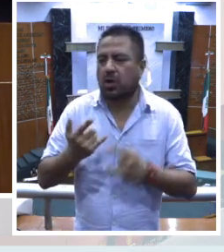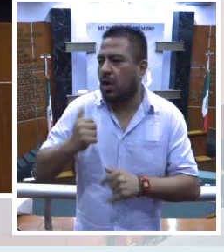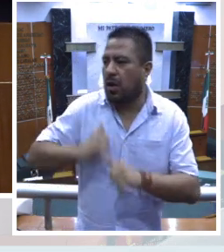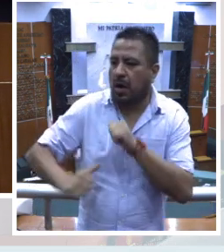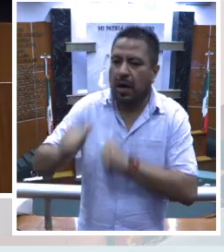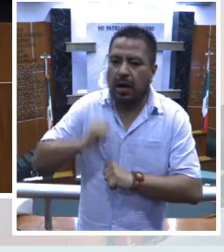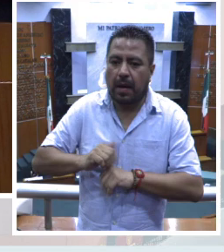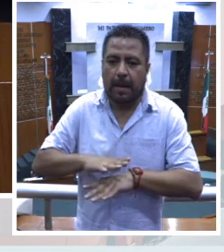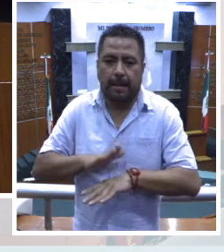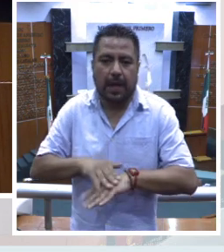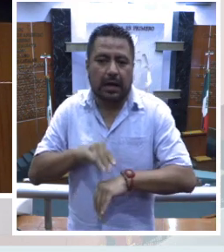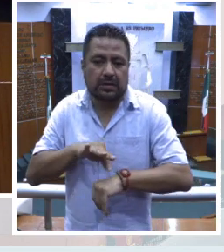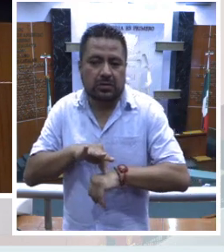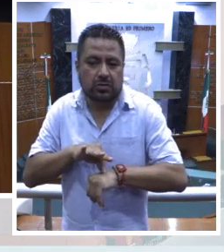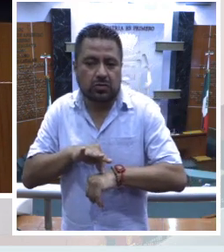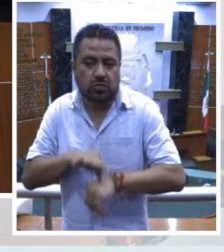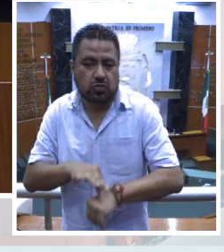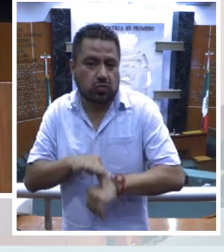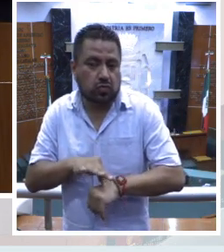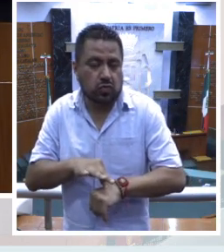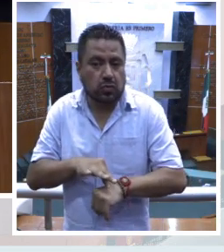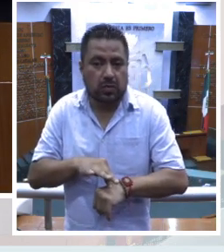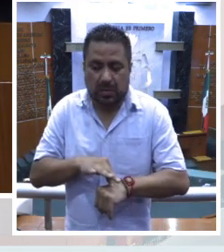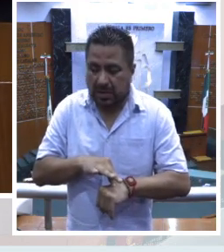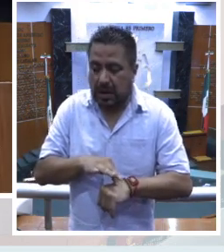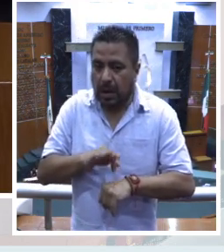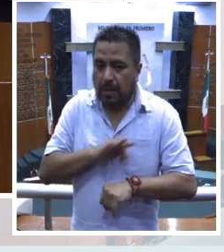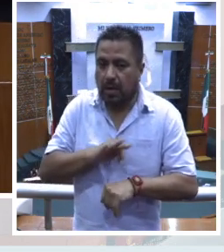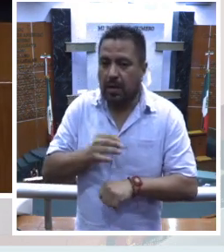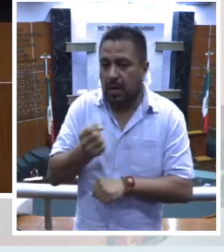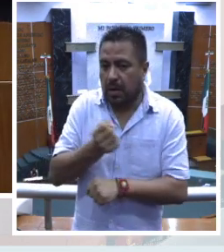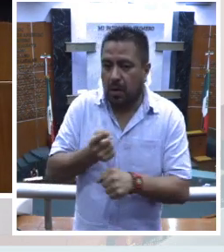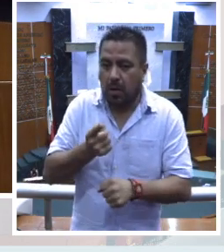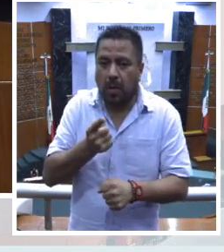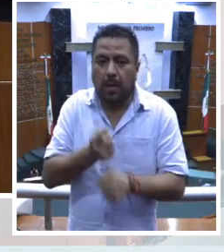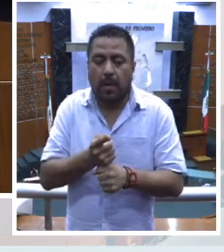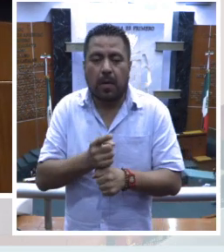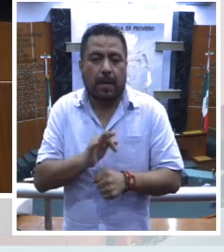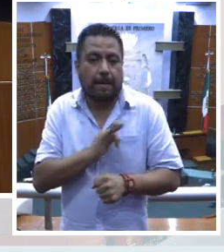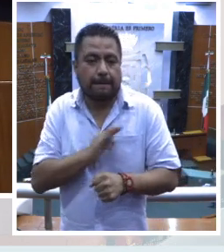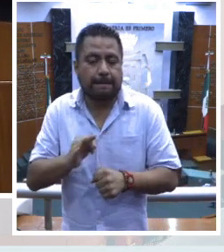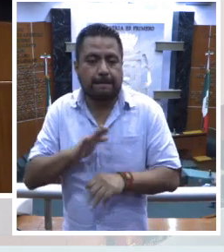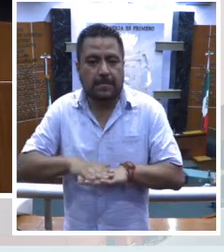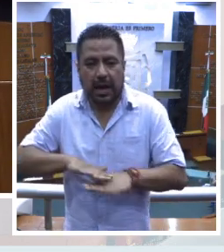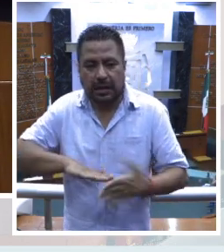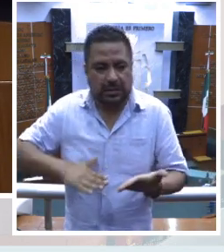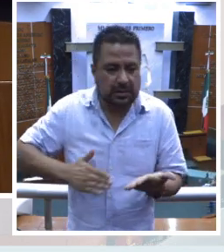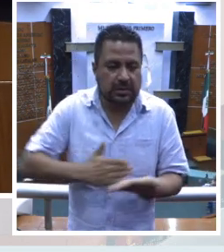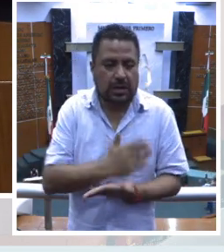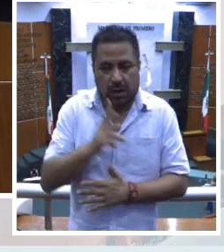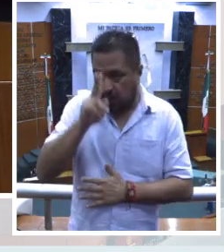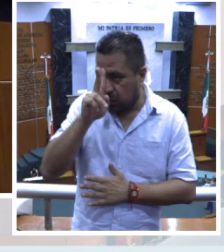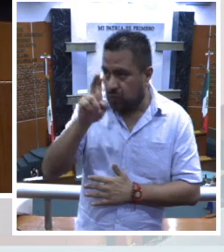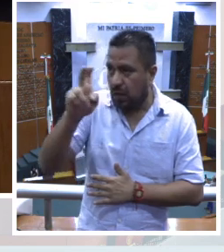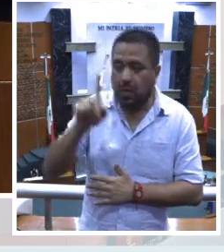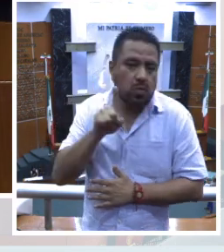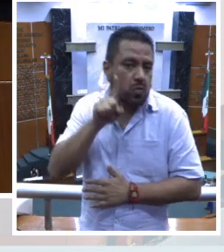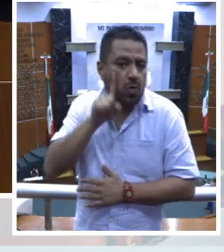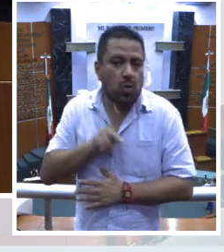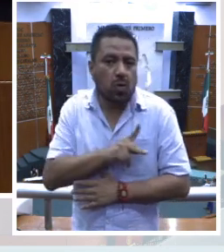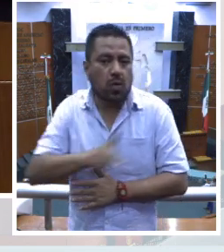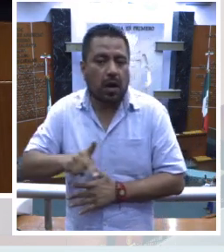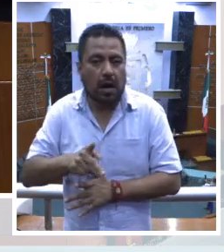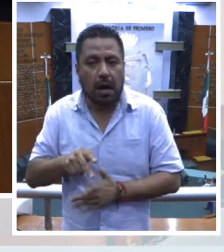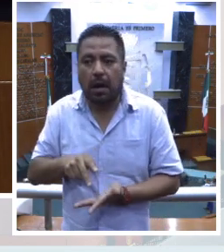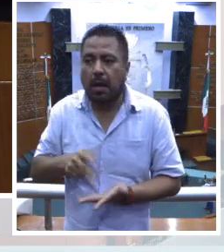tangible uno de mis anhelos, tener la posibilidad de darle viabilidad a los sueños de las mujeres que han